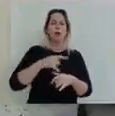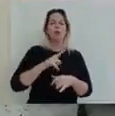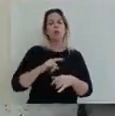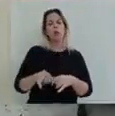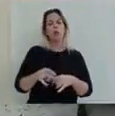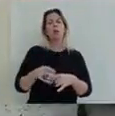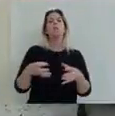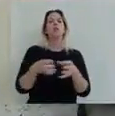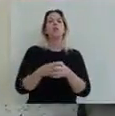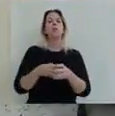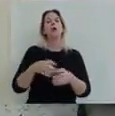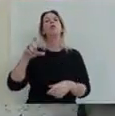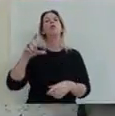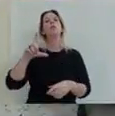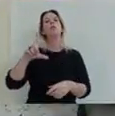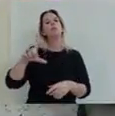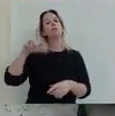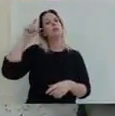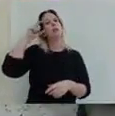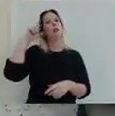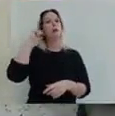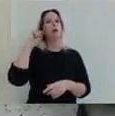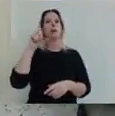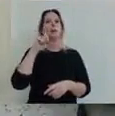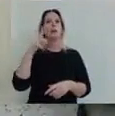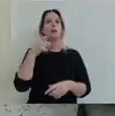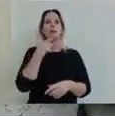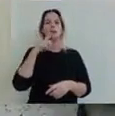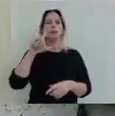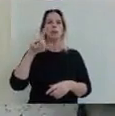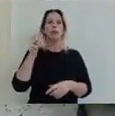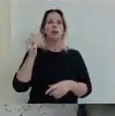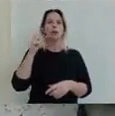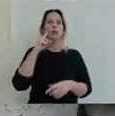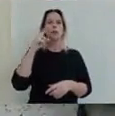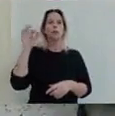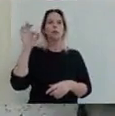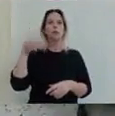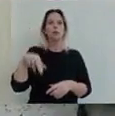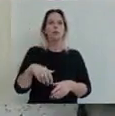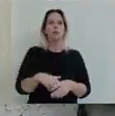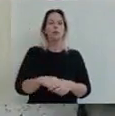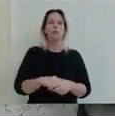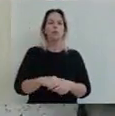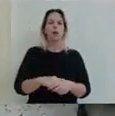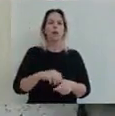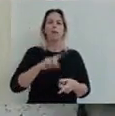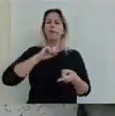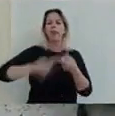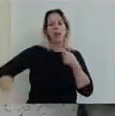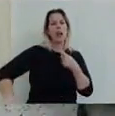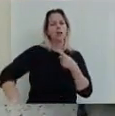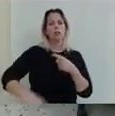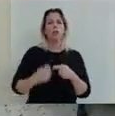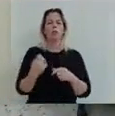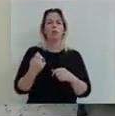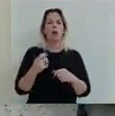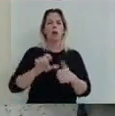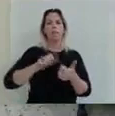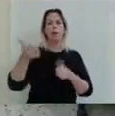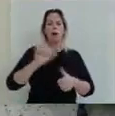El artículo 46 tiene que leer. Señora Presidenta.